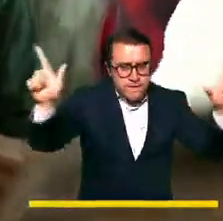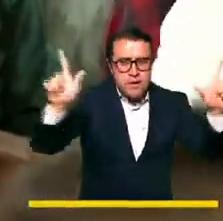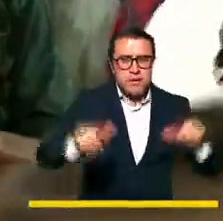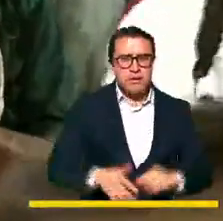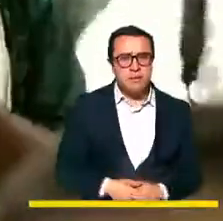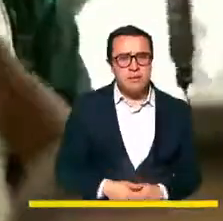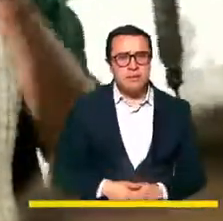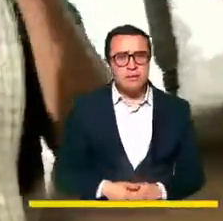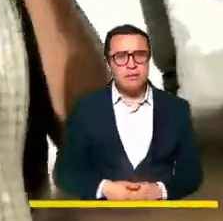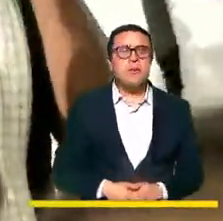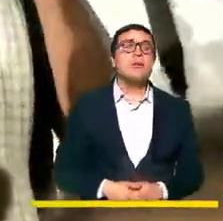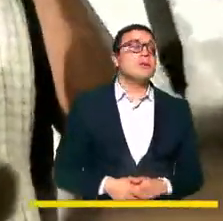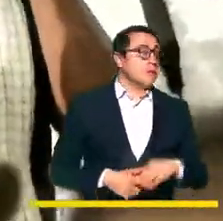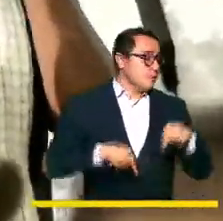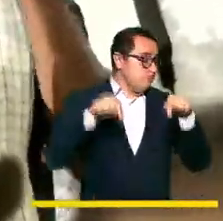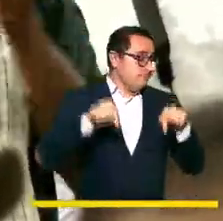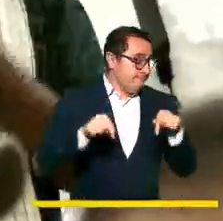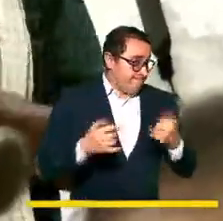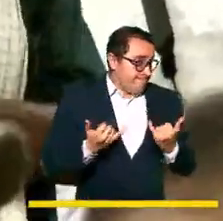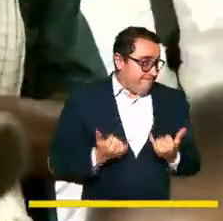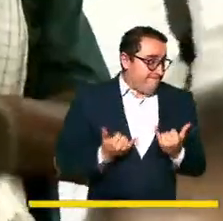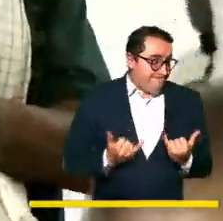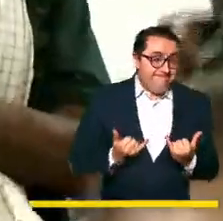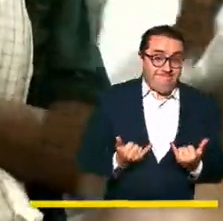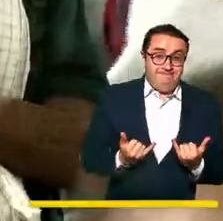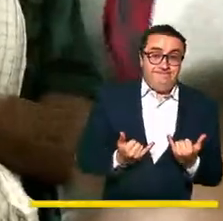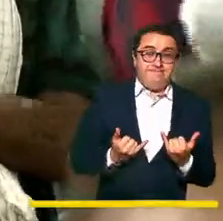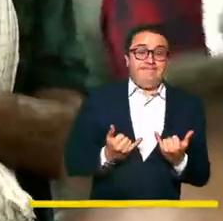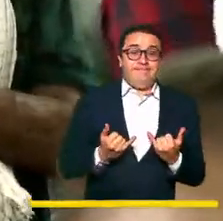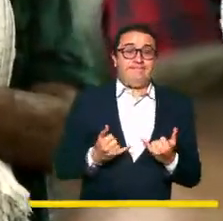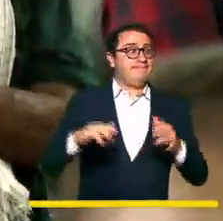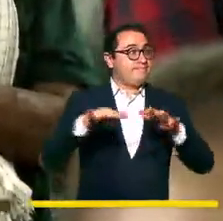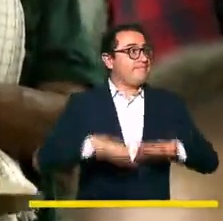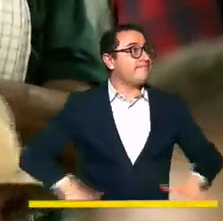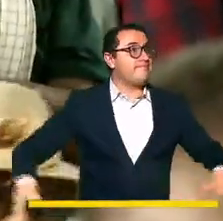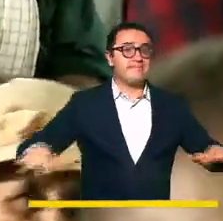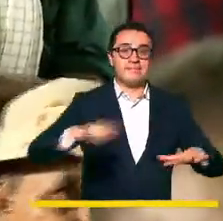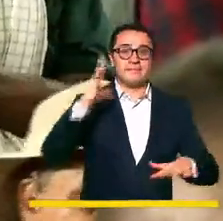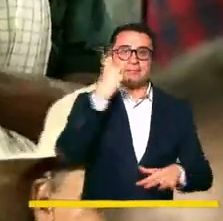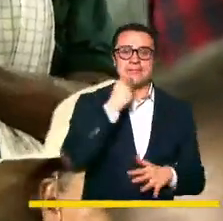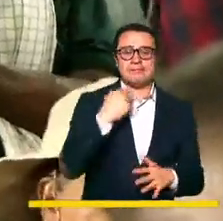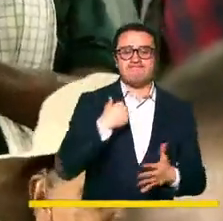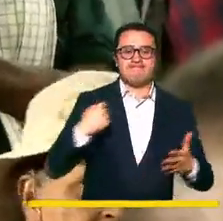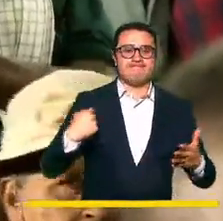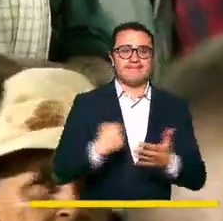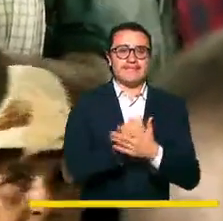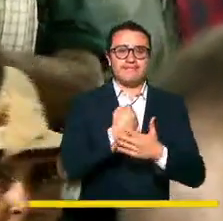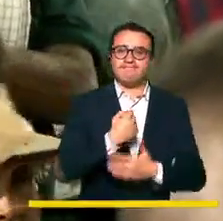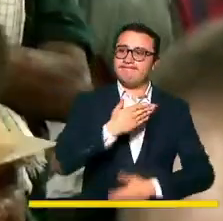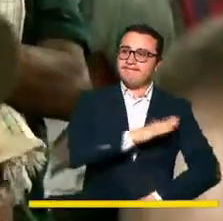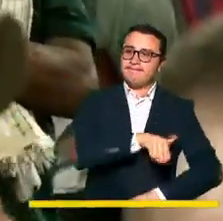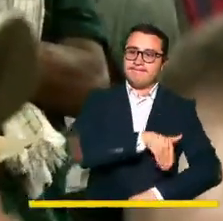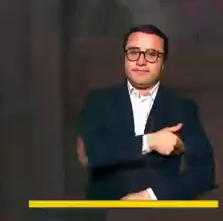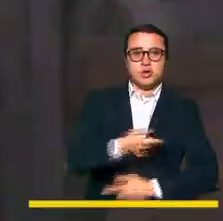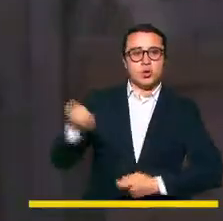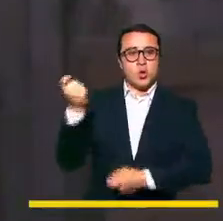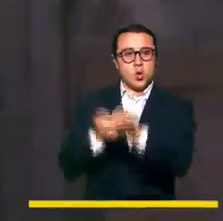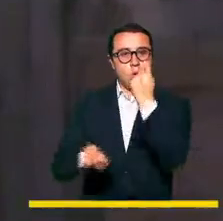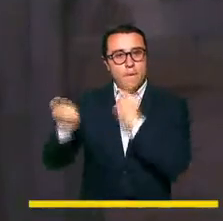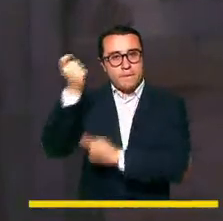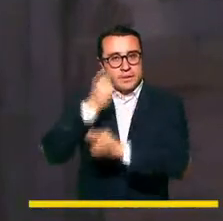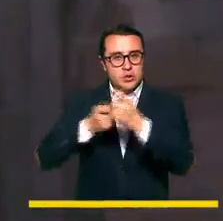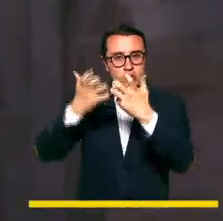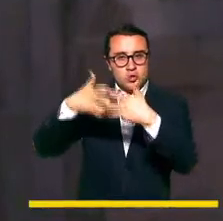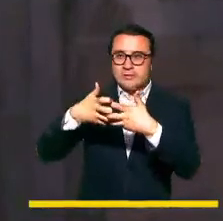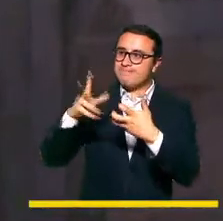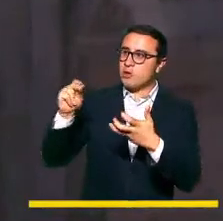Aquí estamos en un punto hermoso. Lamento que el ministro de Comercio e